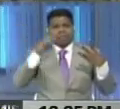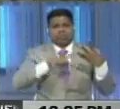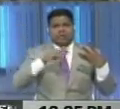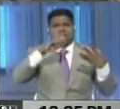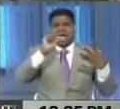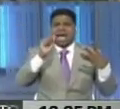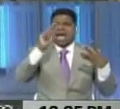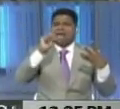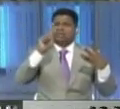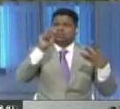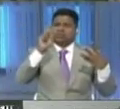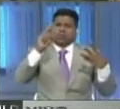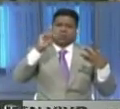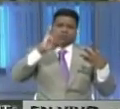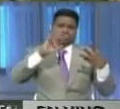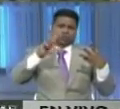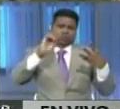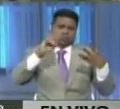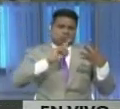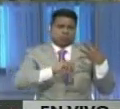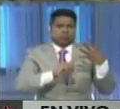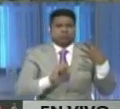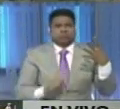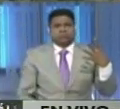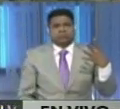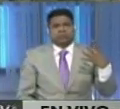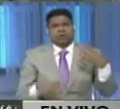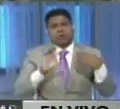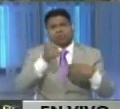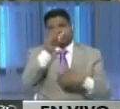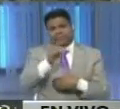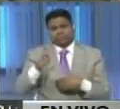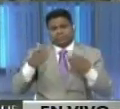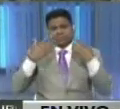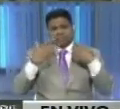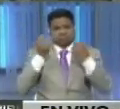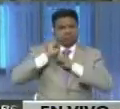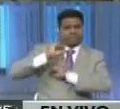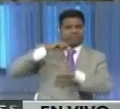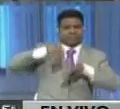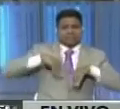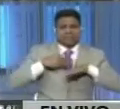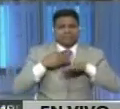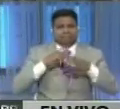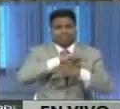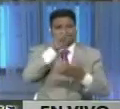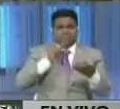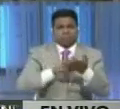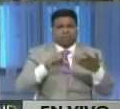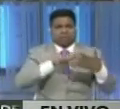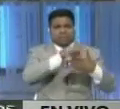vicealmirante el comandante de la zona operativa de defensa integral general de división Johnny